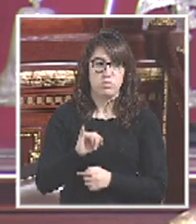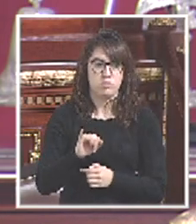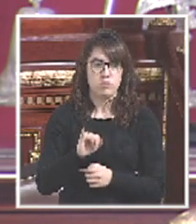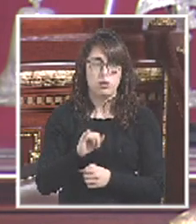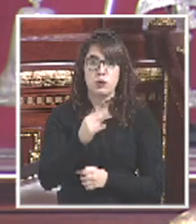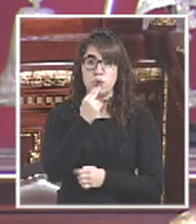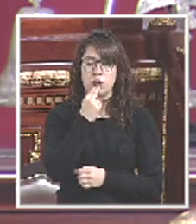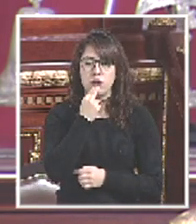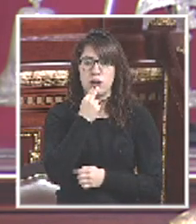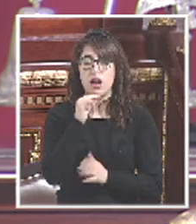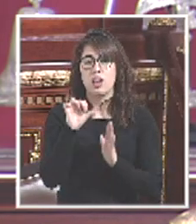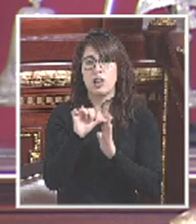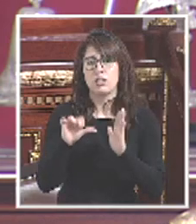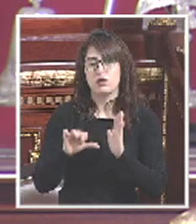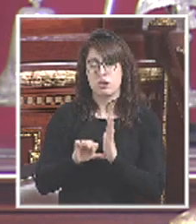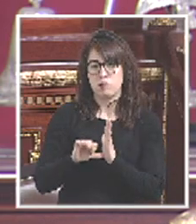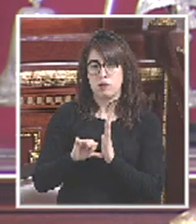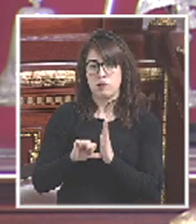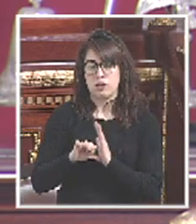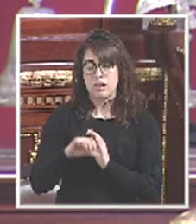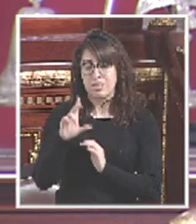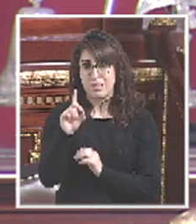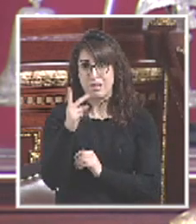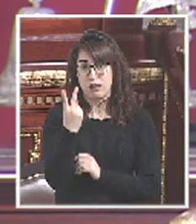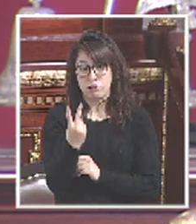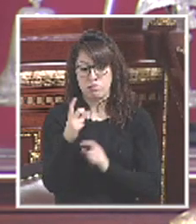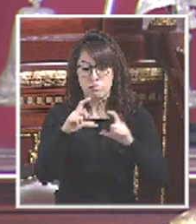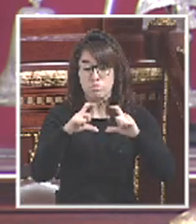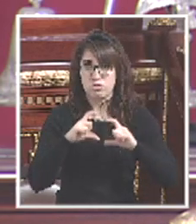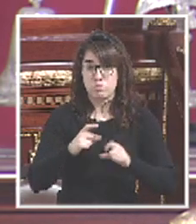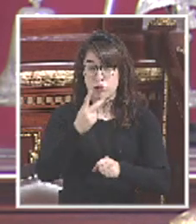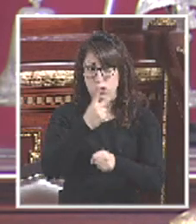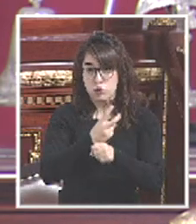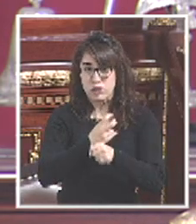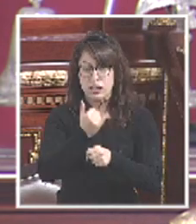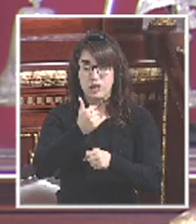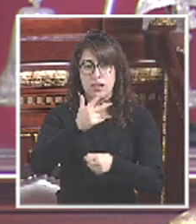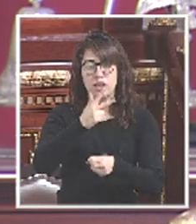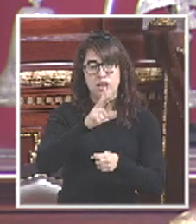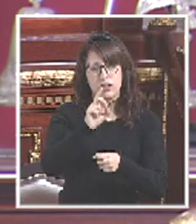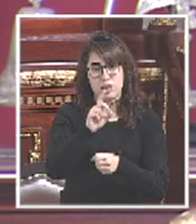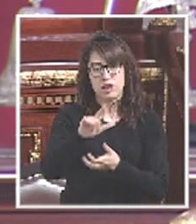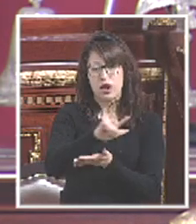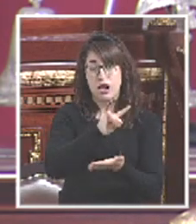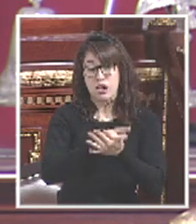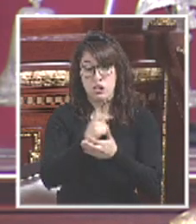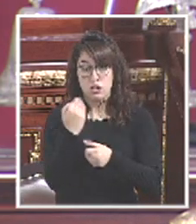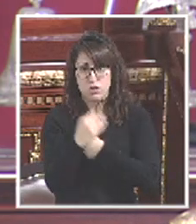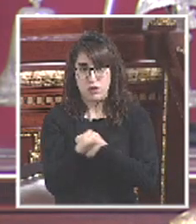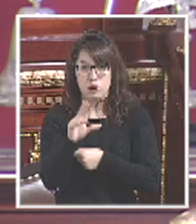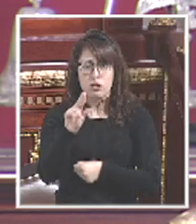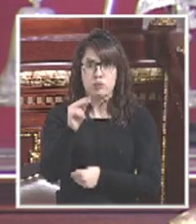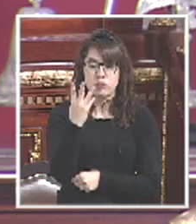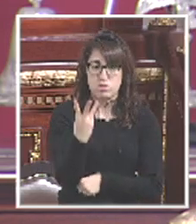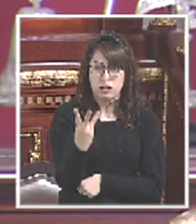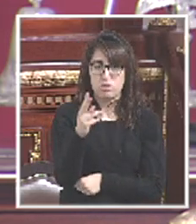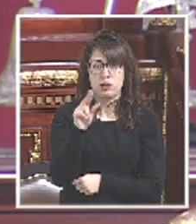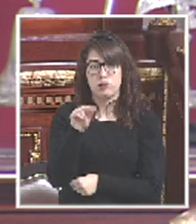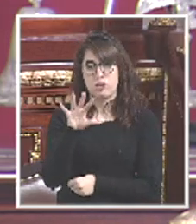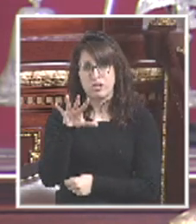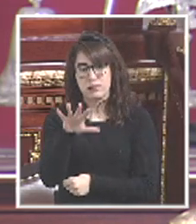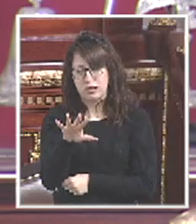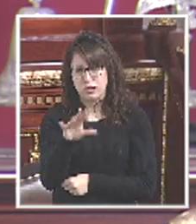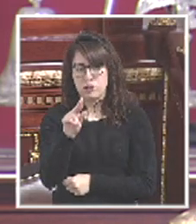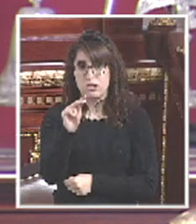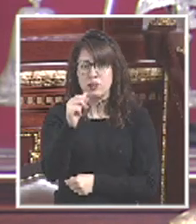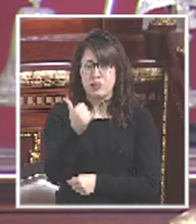con fundamento en lo dispuesto por los artículos 32, fracciones segunda y 30 de la Ley Orgánica, 84,